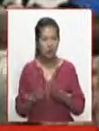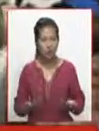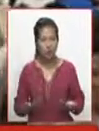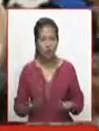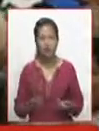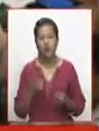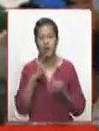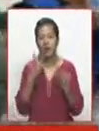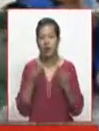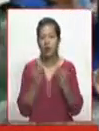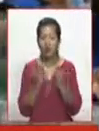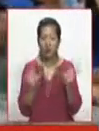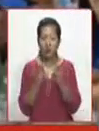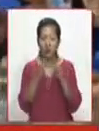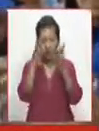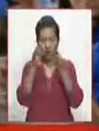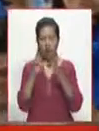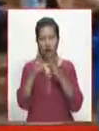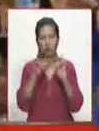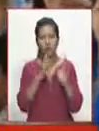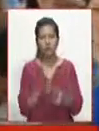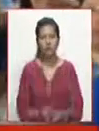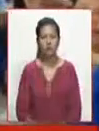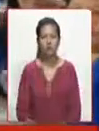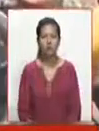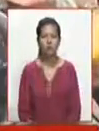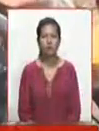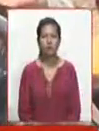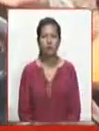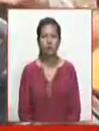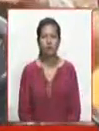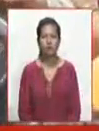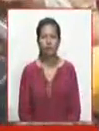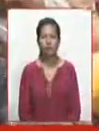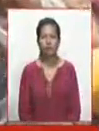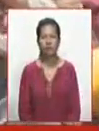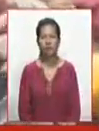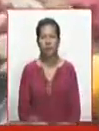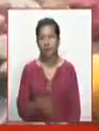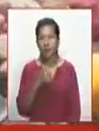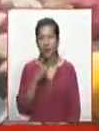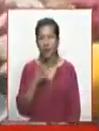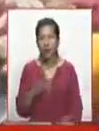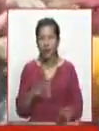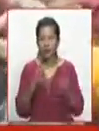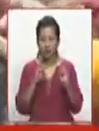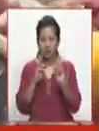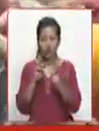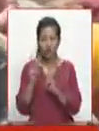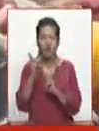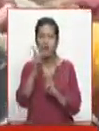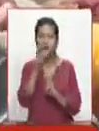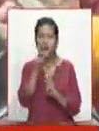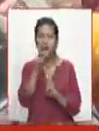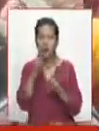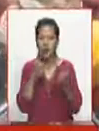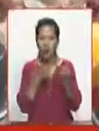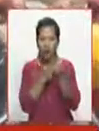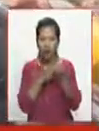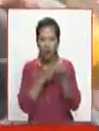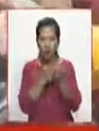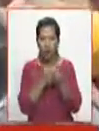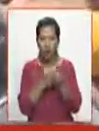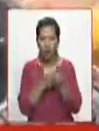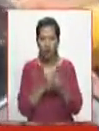alto comisionado para tomar determinaciones. Y son quienes tutelan, ¿no?, todo el tema de